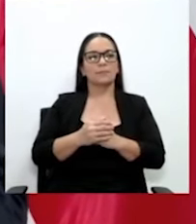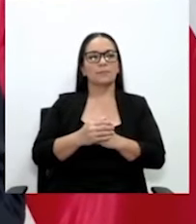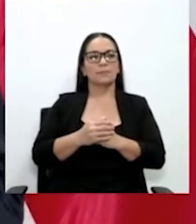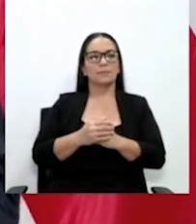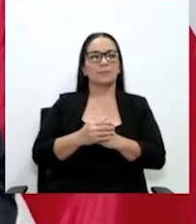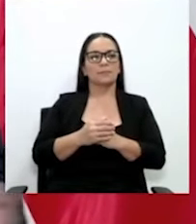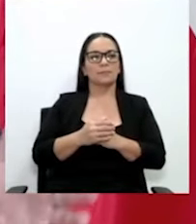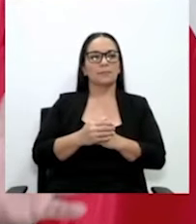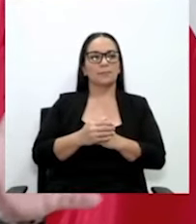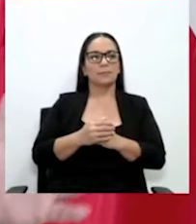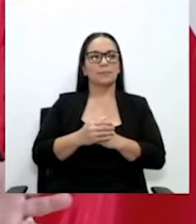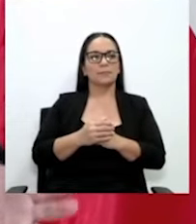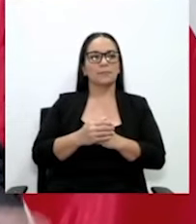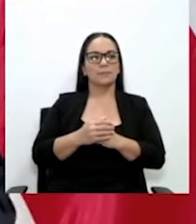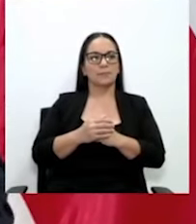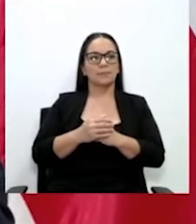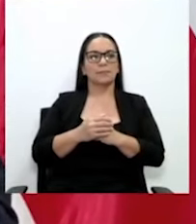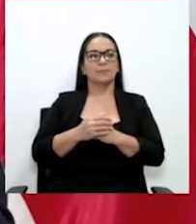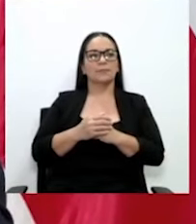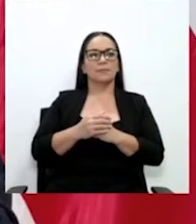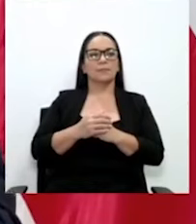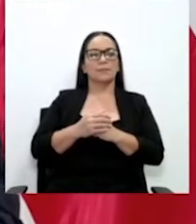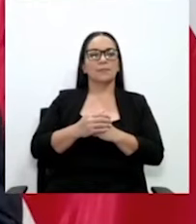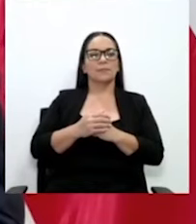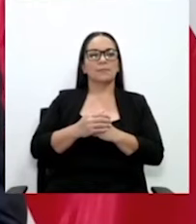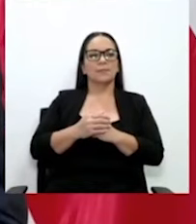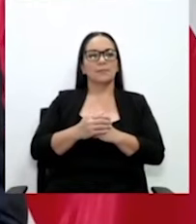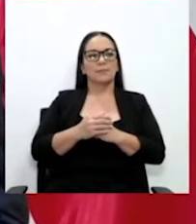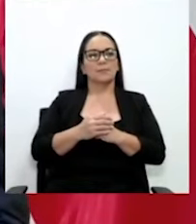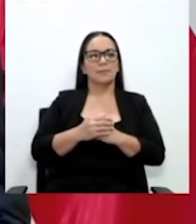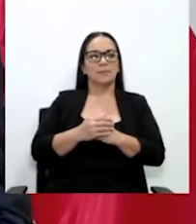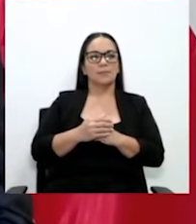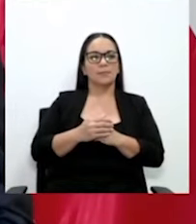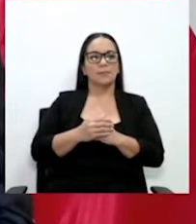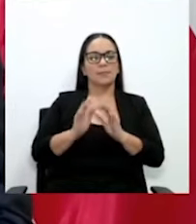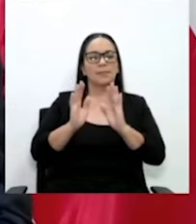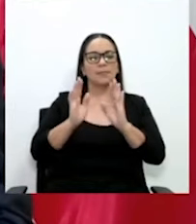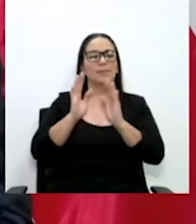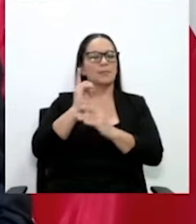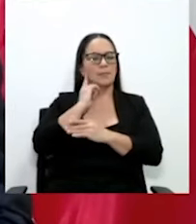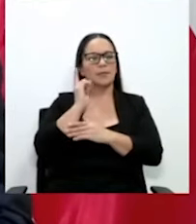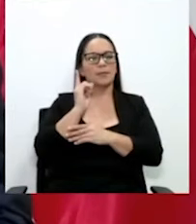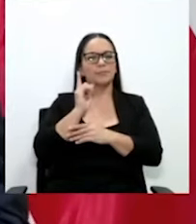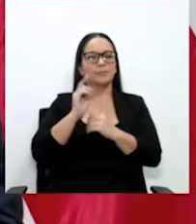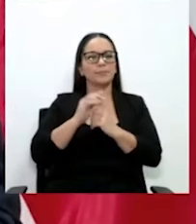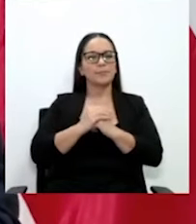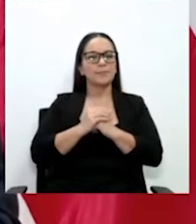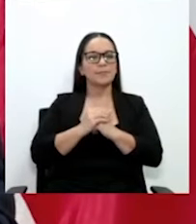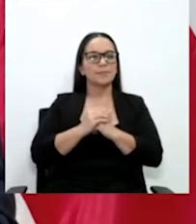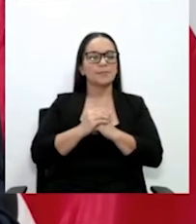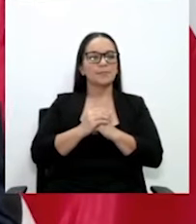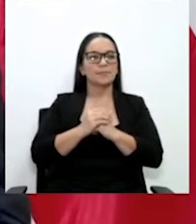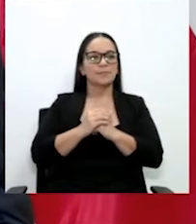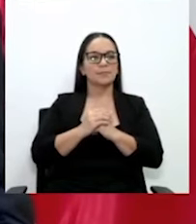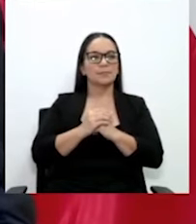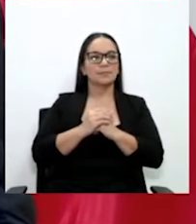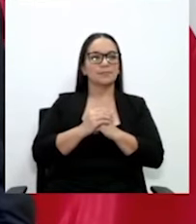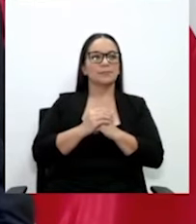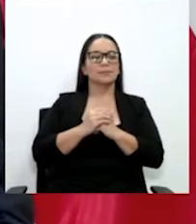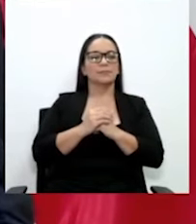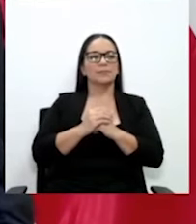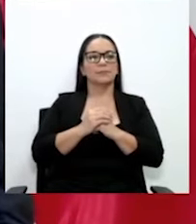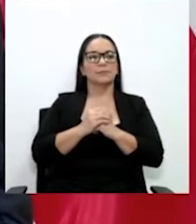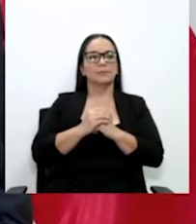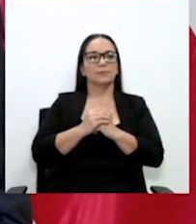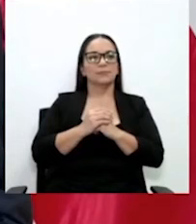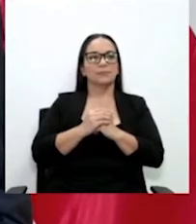plenario porque no nos dijeron la hora ahora en lugar de sesionar en limón el 11 el viernes de la